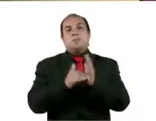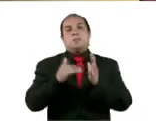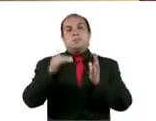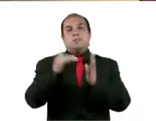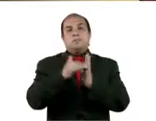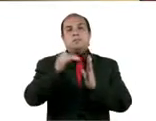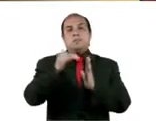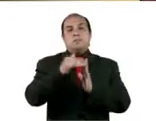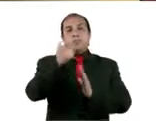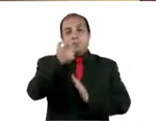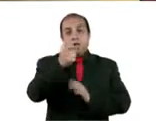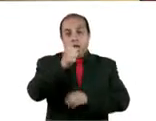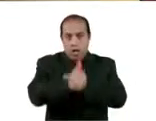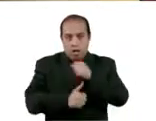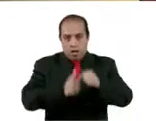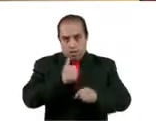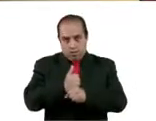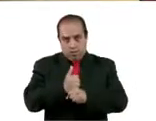pesos al año.